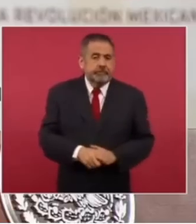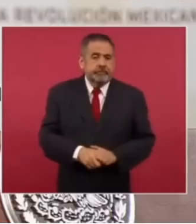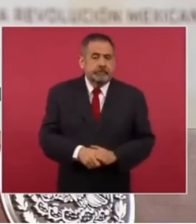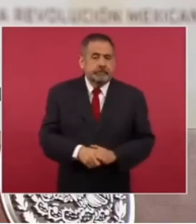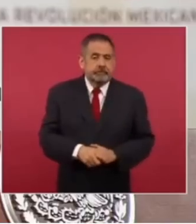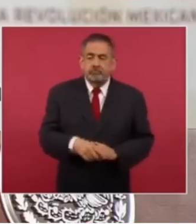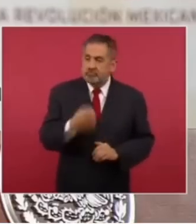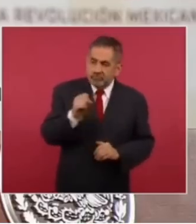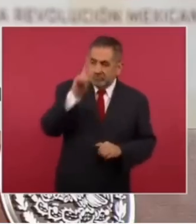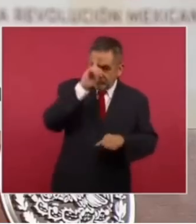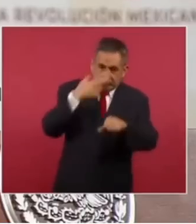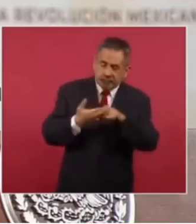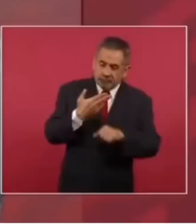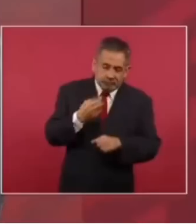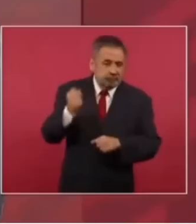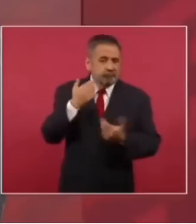buenos,